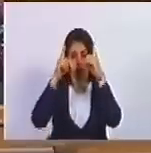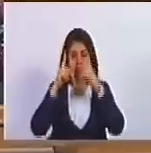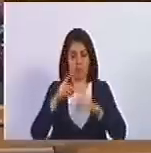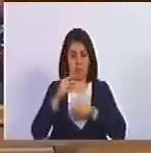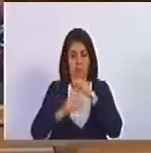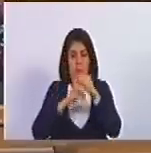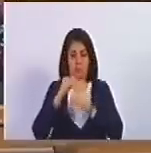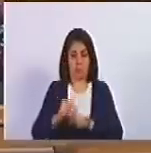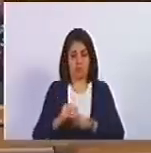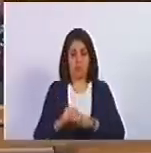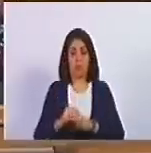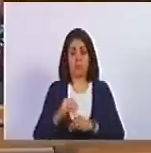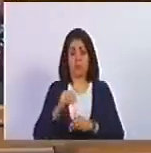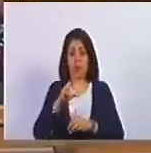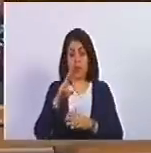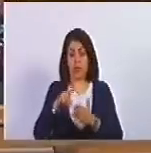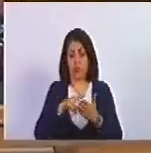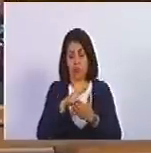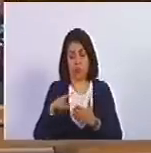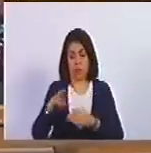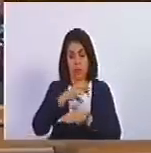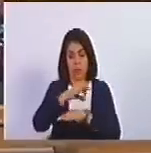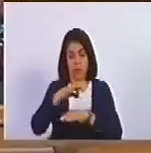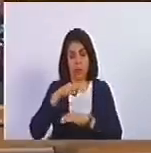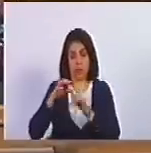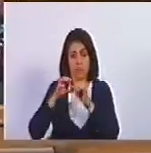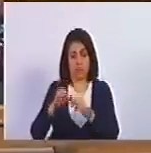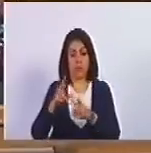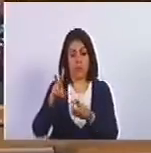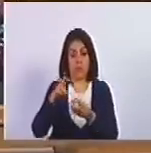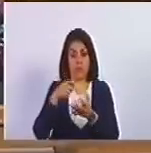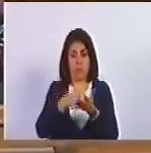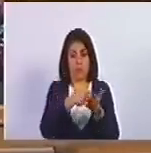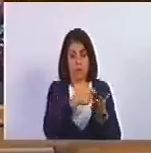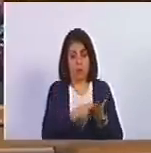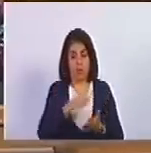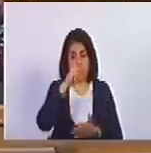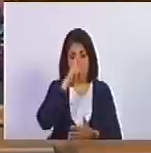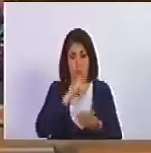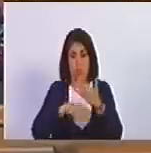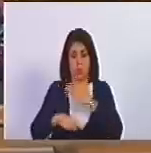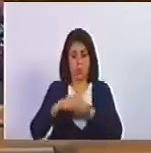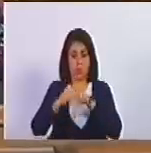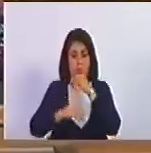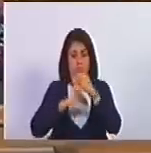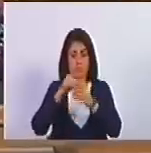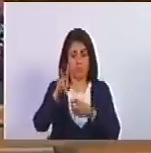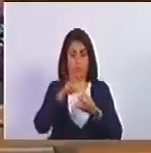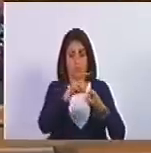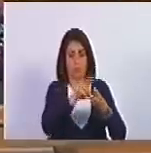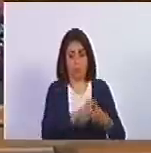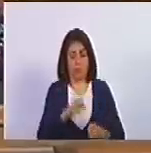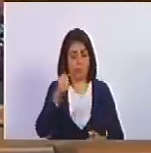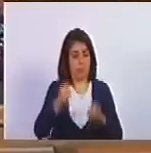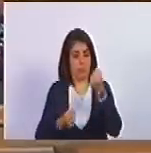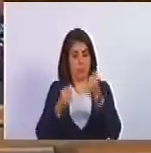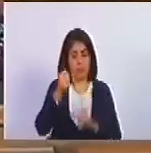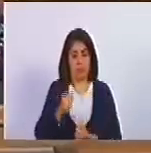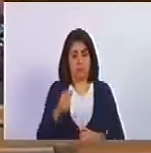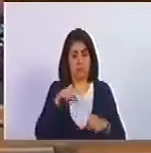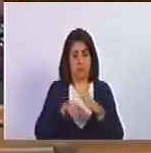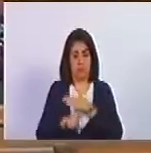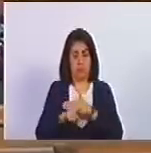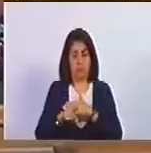liquida por anualidades. Los municipios fijarán la alícuota anual correspondiente al impuesto sobre vehículos dentro de